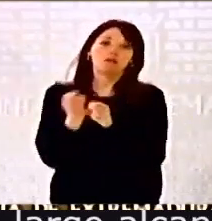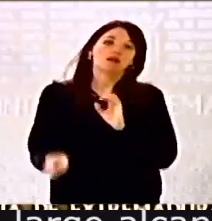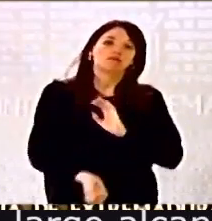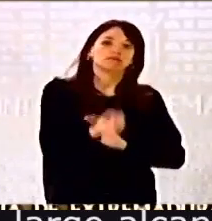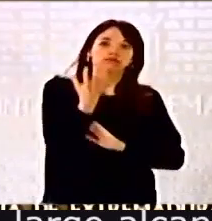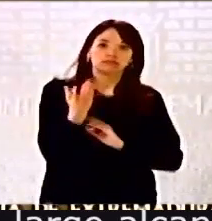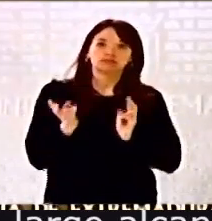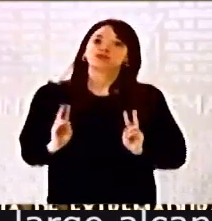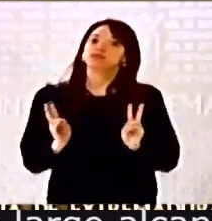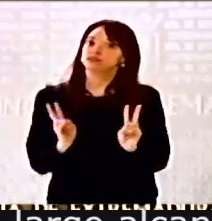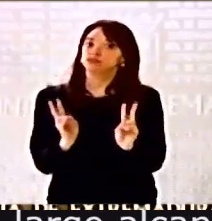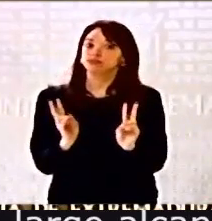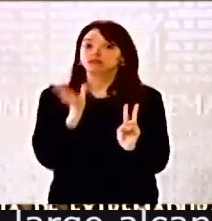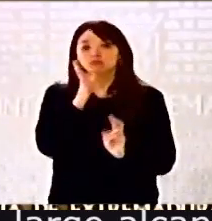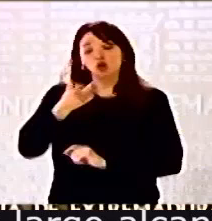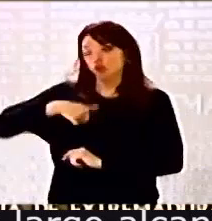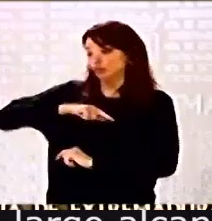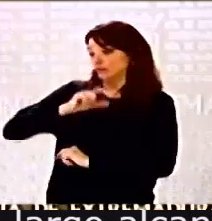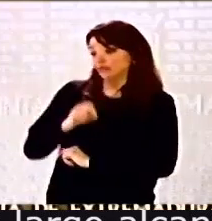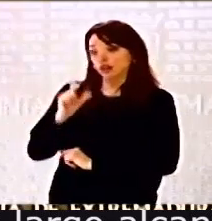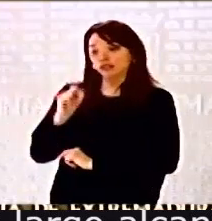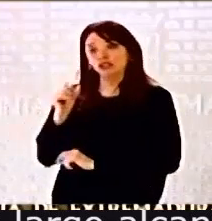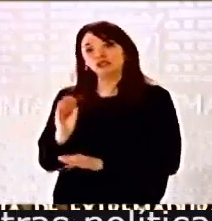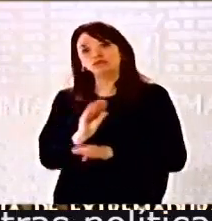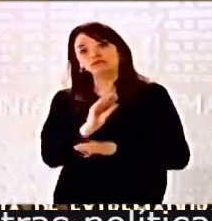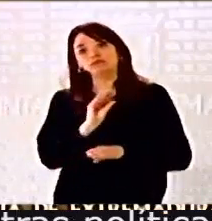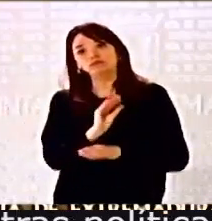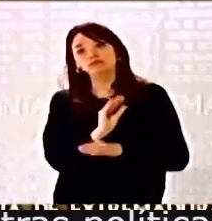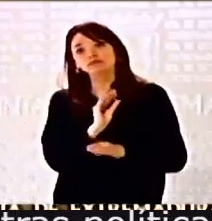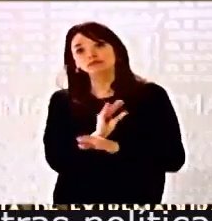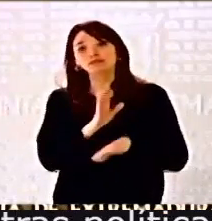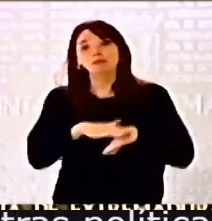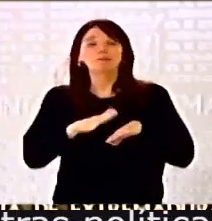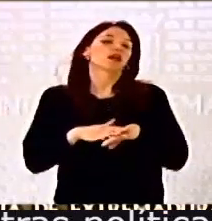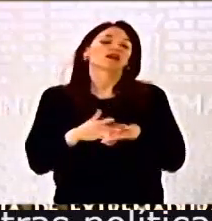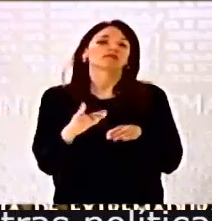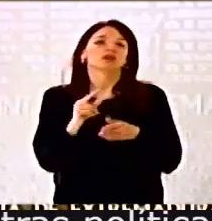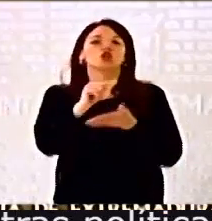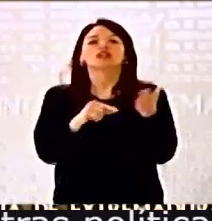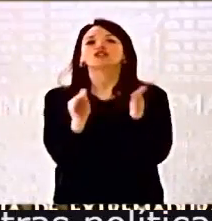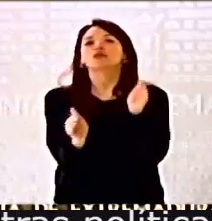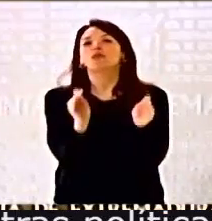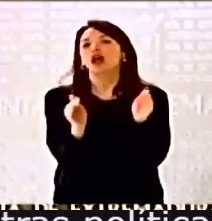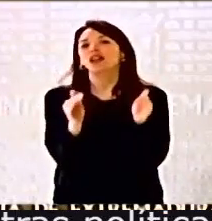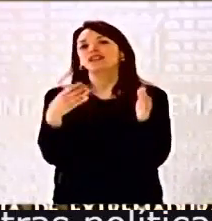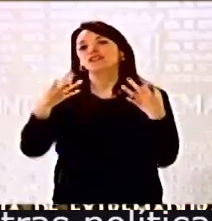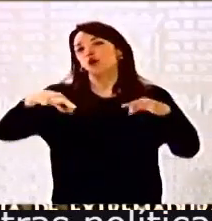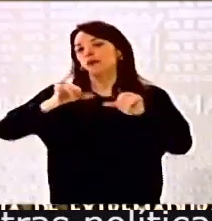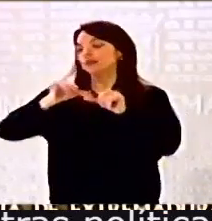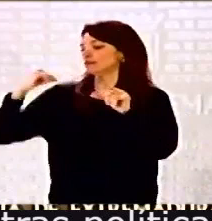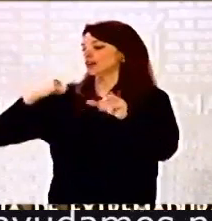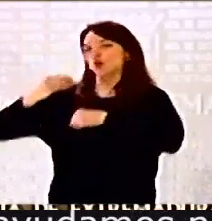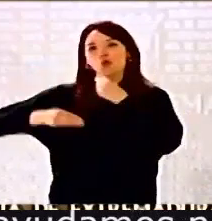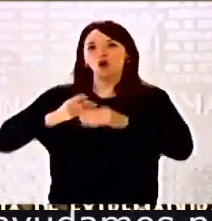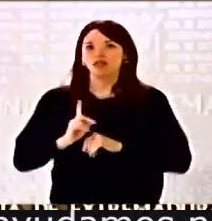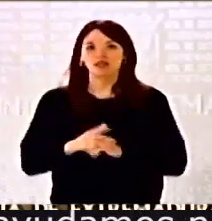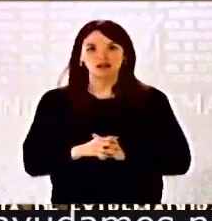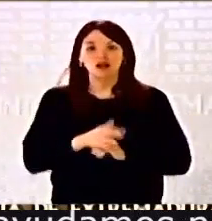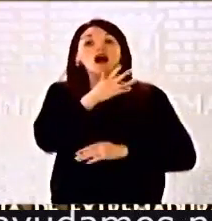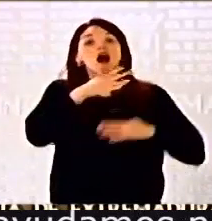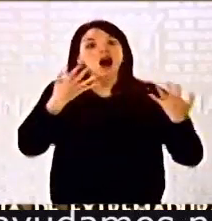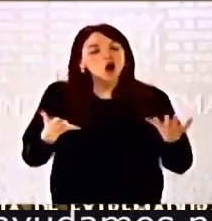no somos de los que ayudamos ni subvencionamos a la contratación temporal, pero en este caso vamos a intentar incentivar